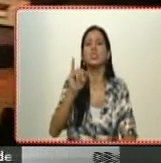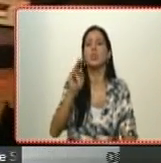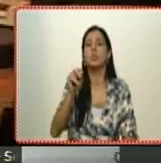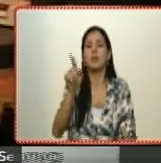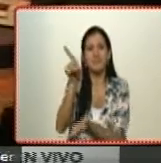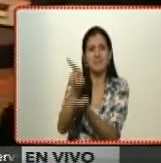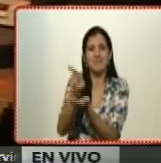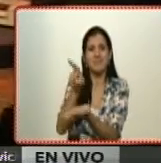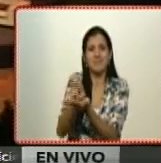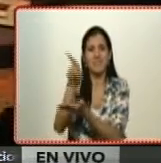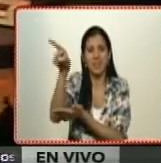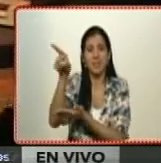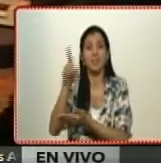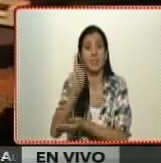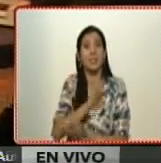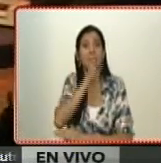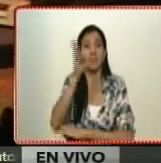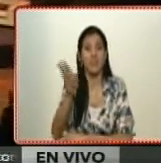Claro.